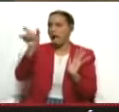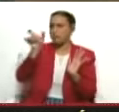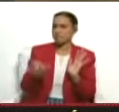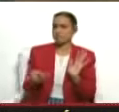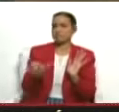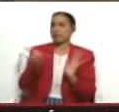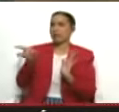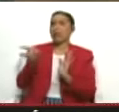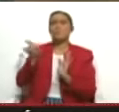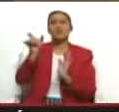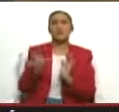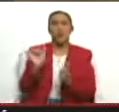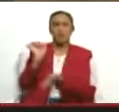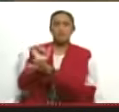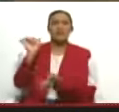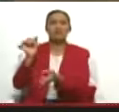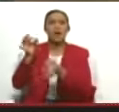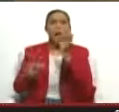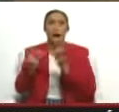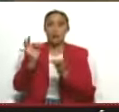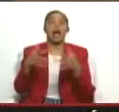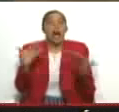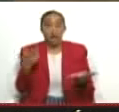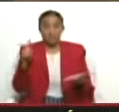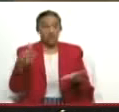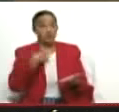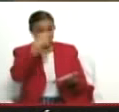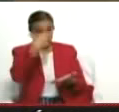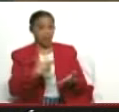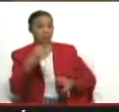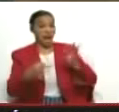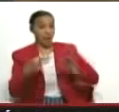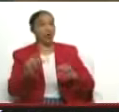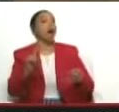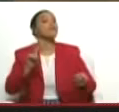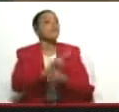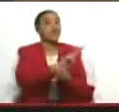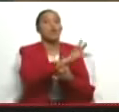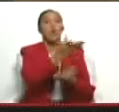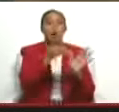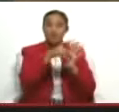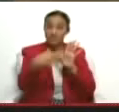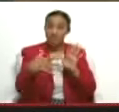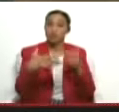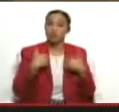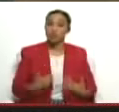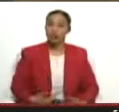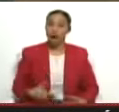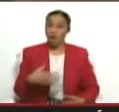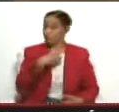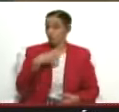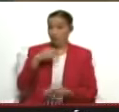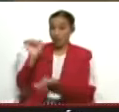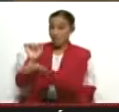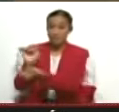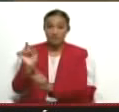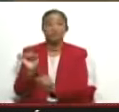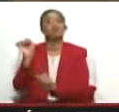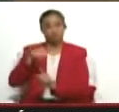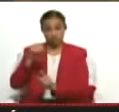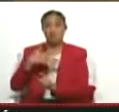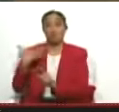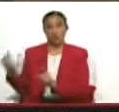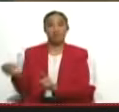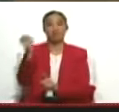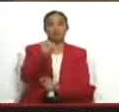su propio código de funcionamiento si un médico comete mala praxis no puede ser detenido Entonces si un periodista en vez de ser